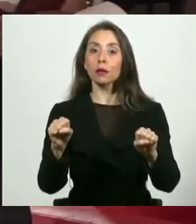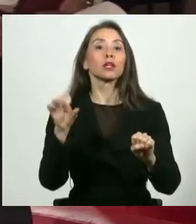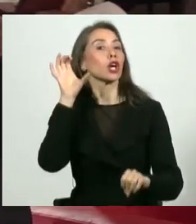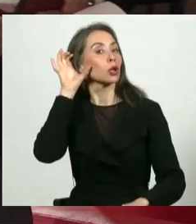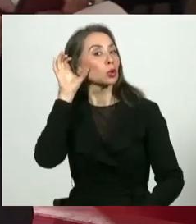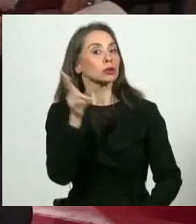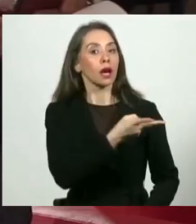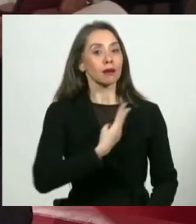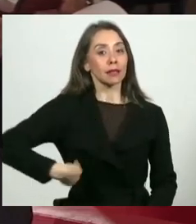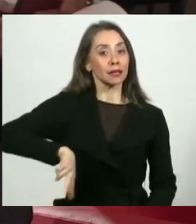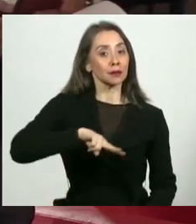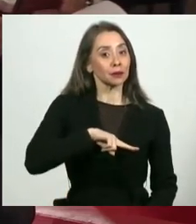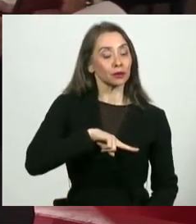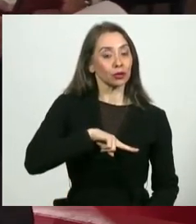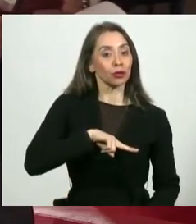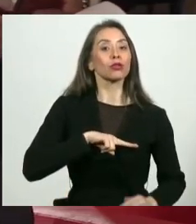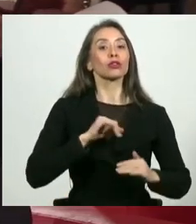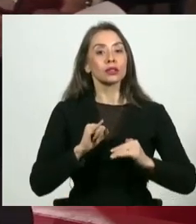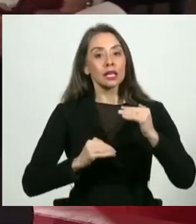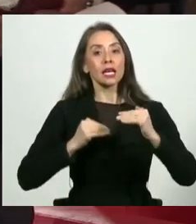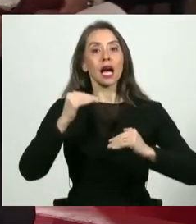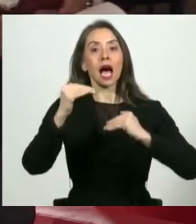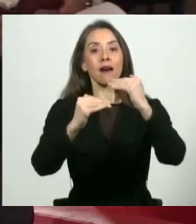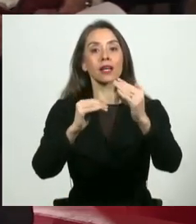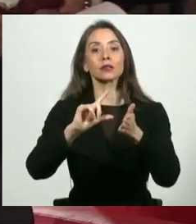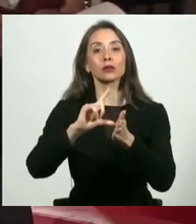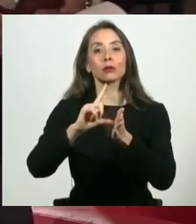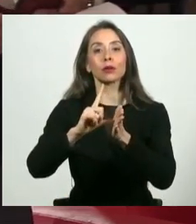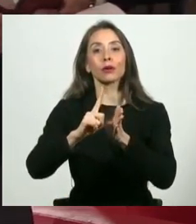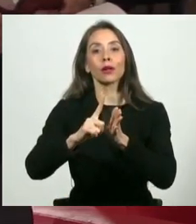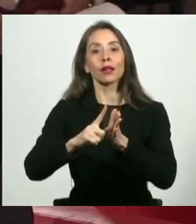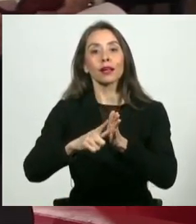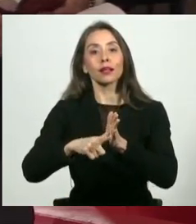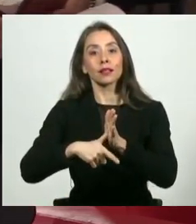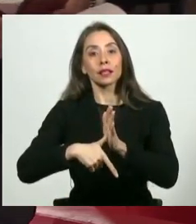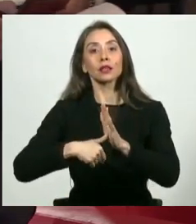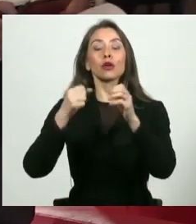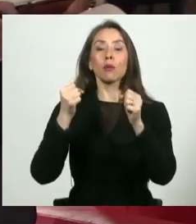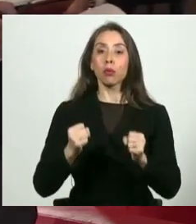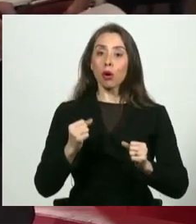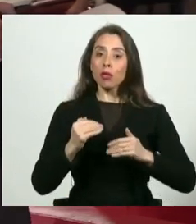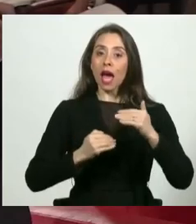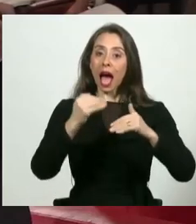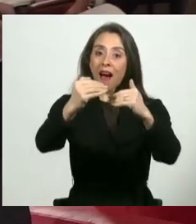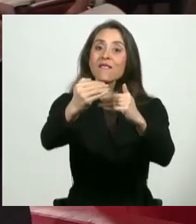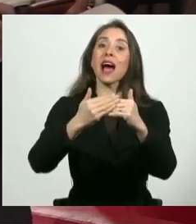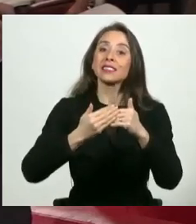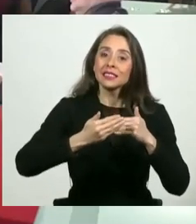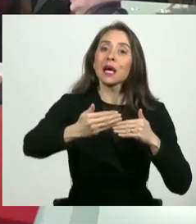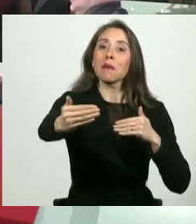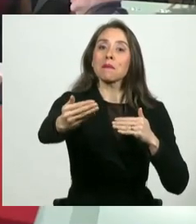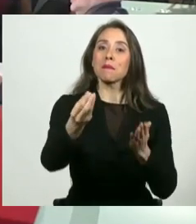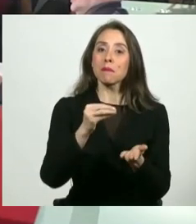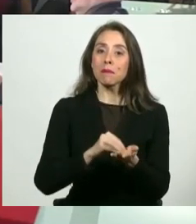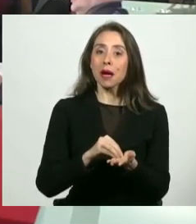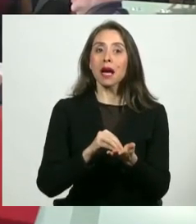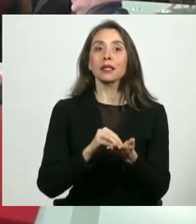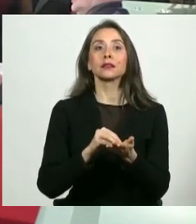escucharnos. Entonces vamos avanzando, pero avanzamos lentamente. podemos avanzar más. Tenemos